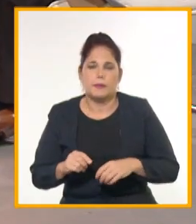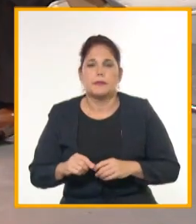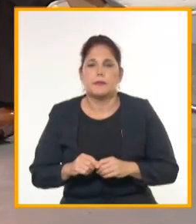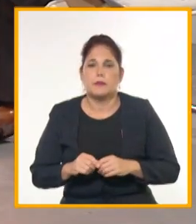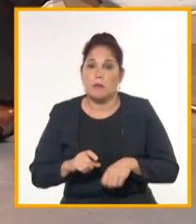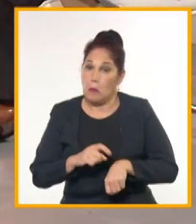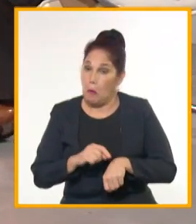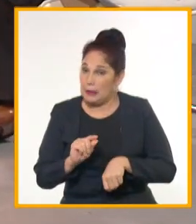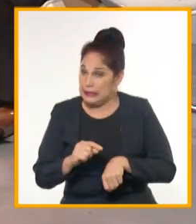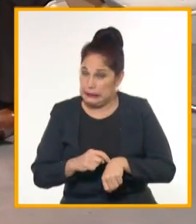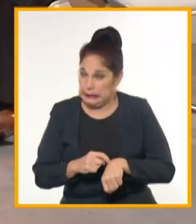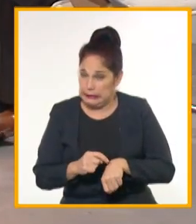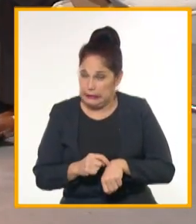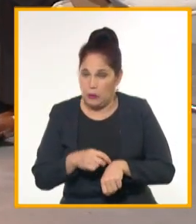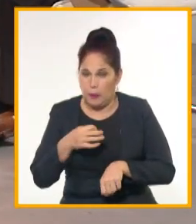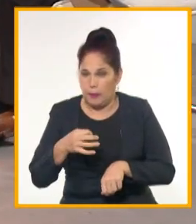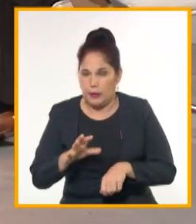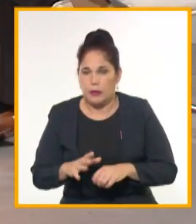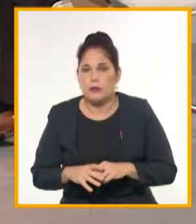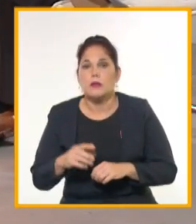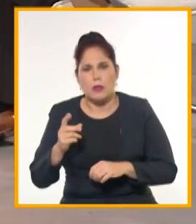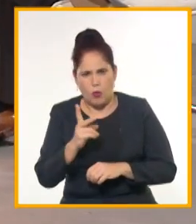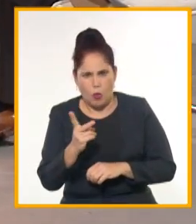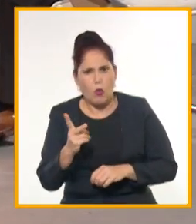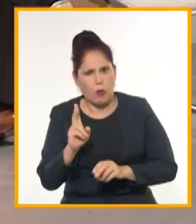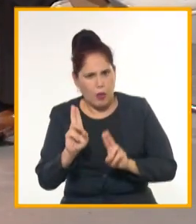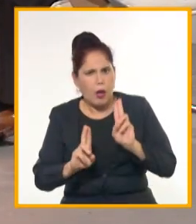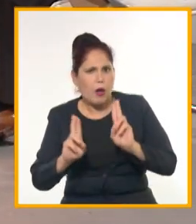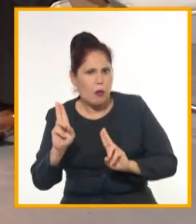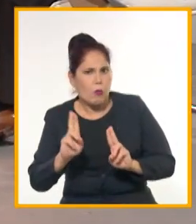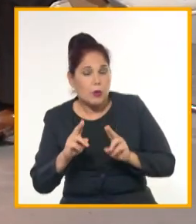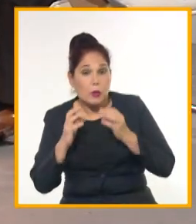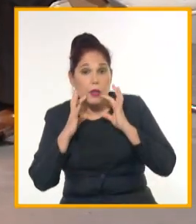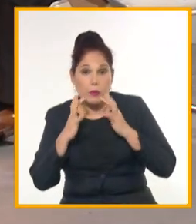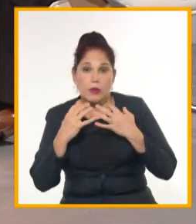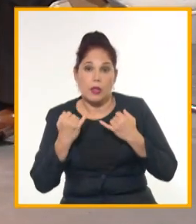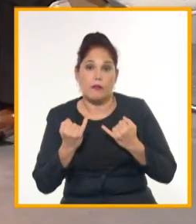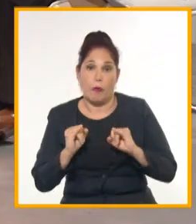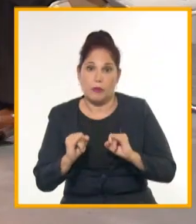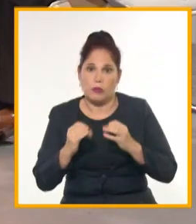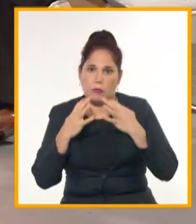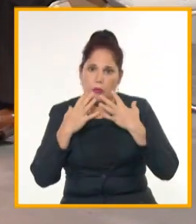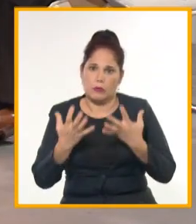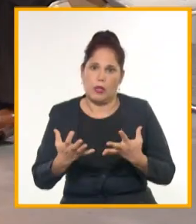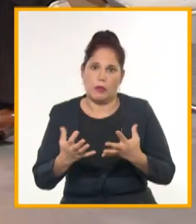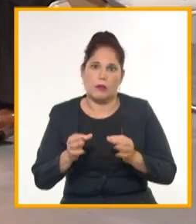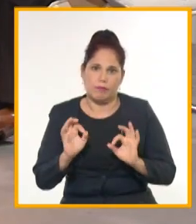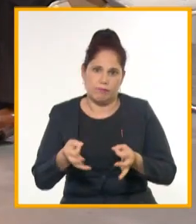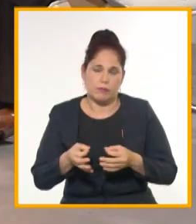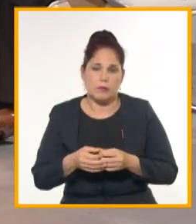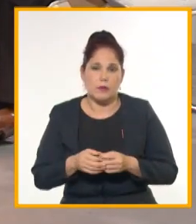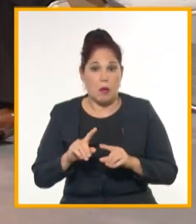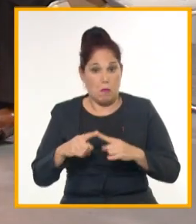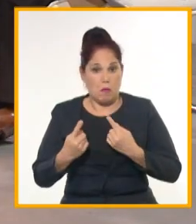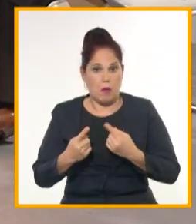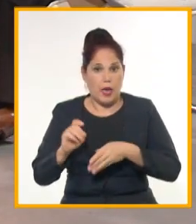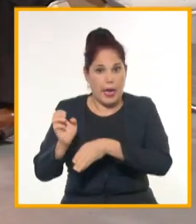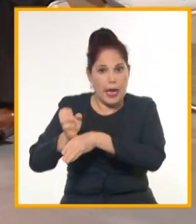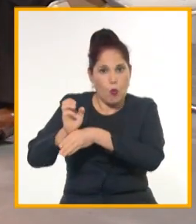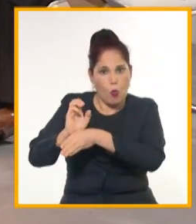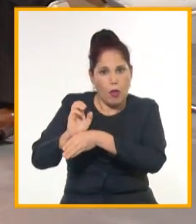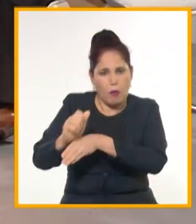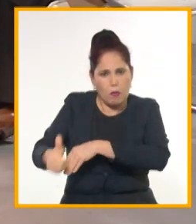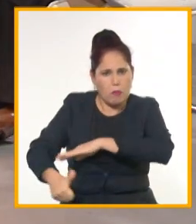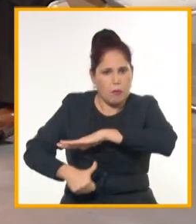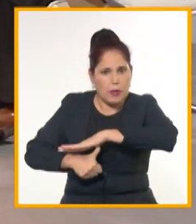minutos que nos queda, Marina, coincidimos en que es una gran noticia. Claro. Porque realmente,